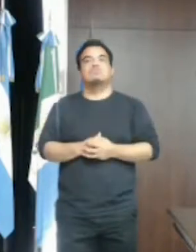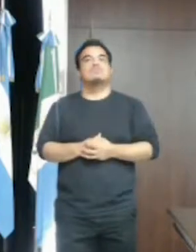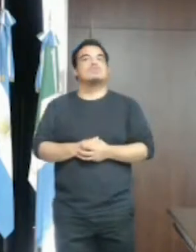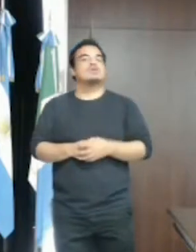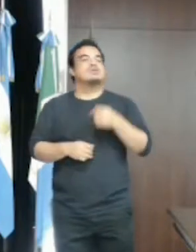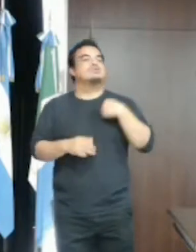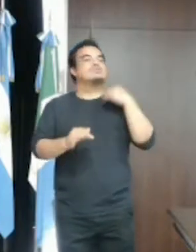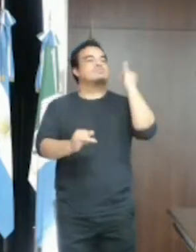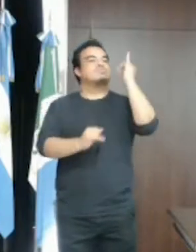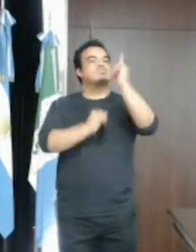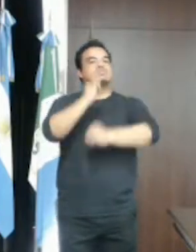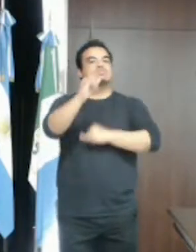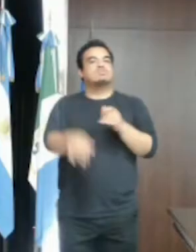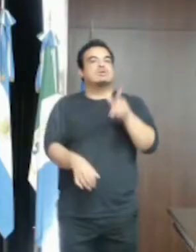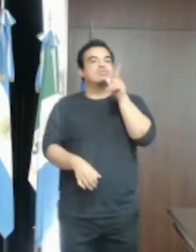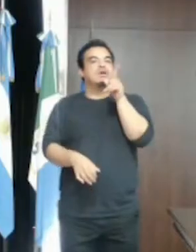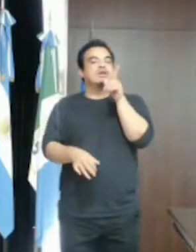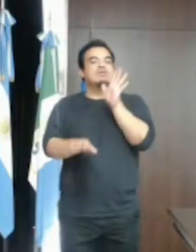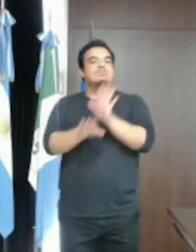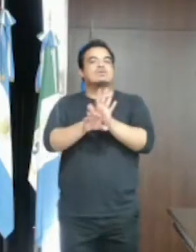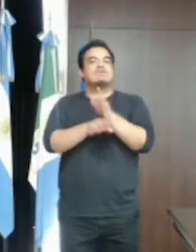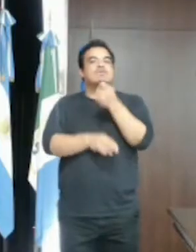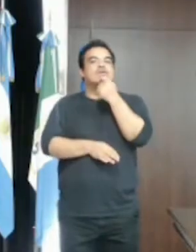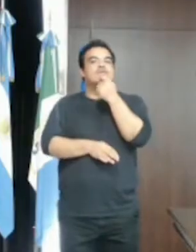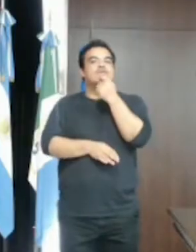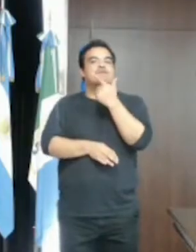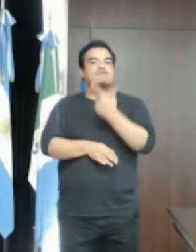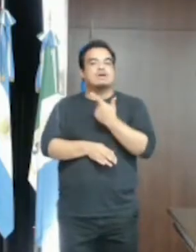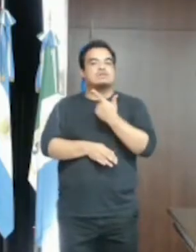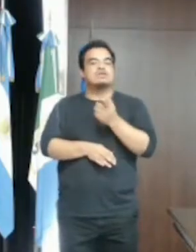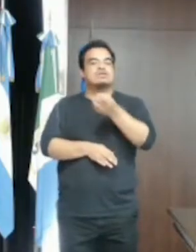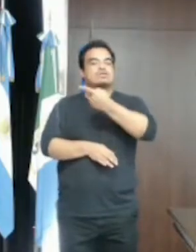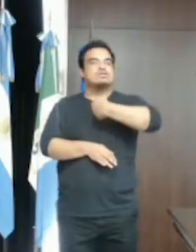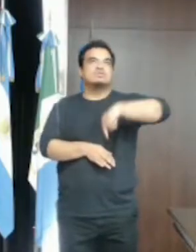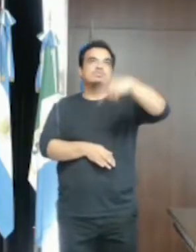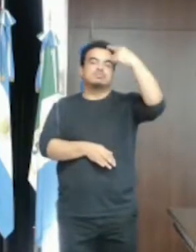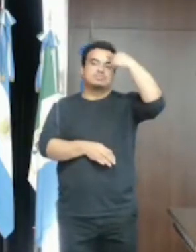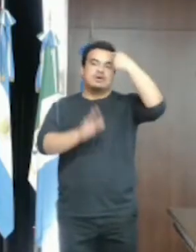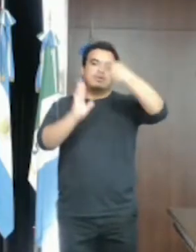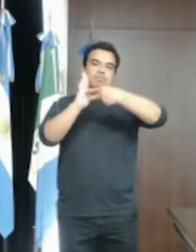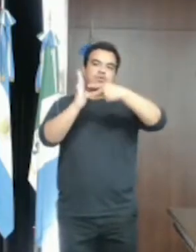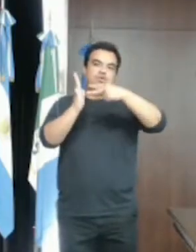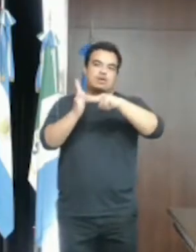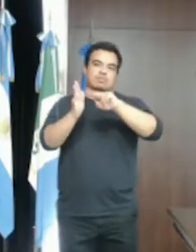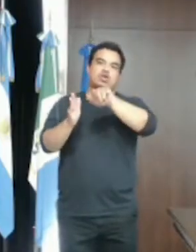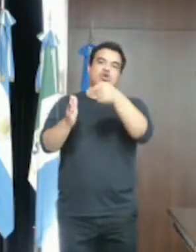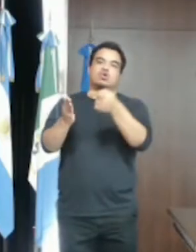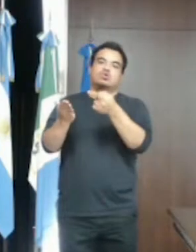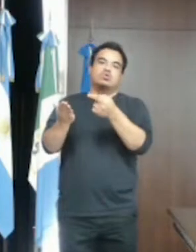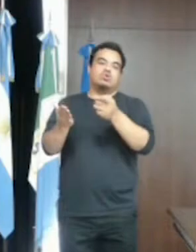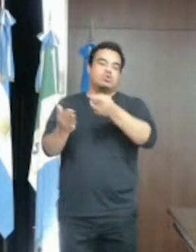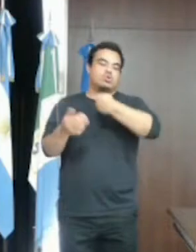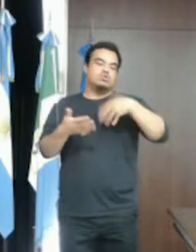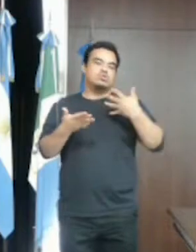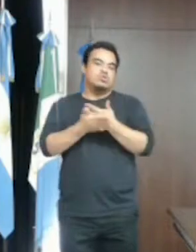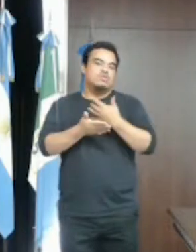como una cuestión de facilismo, ¿por qué? Porque rápidamente nos sacamos el problema. Entonces, nadie sufre, todos la pasamos bien,